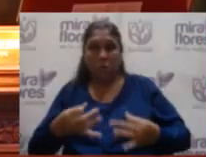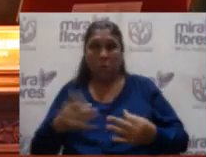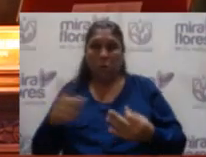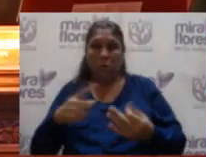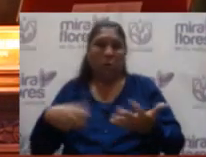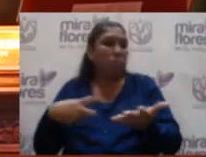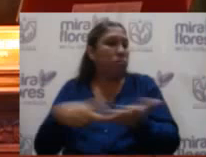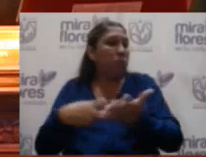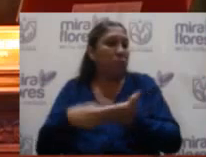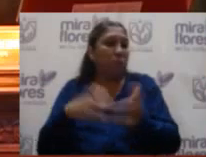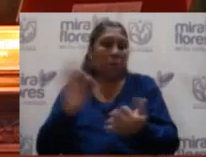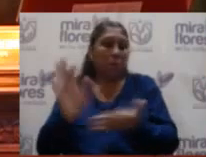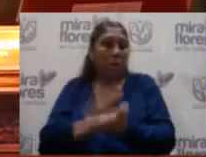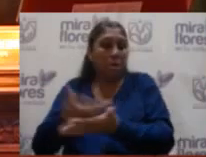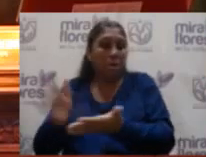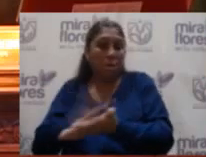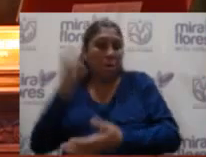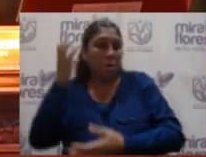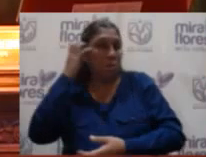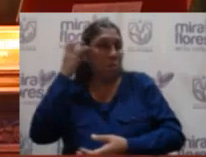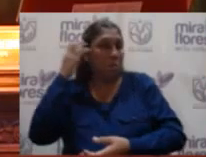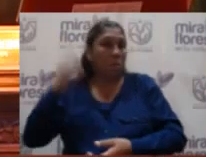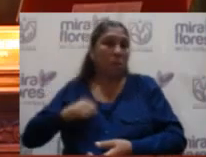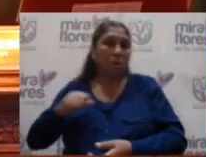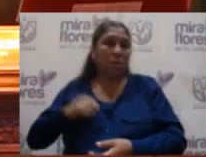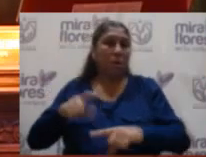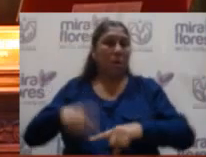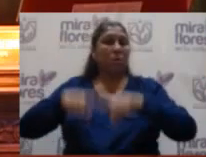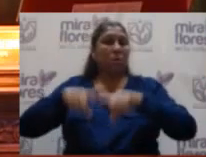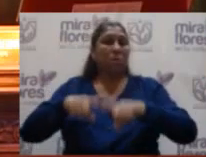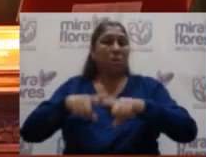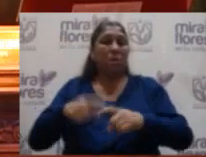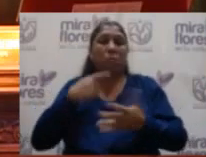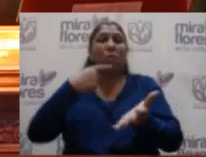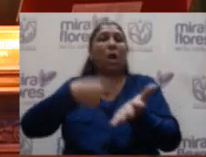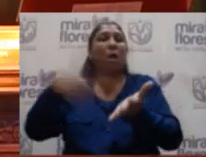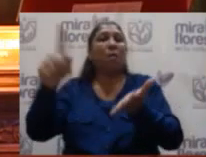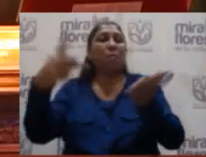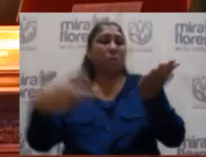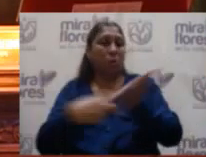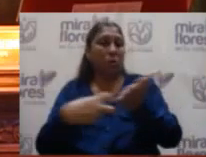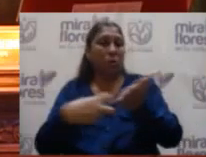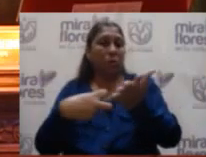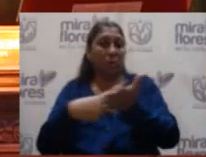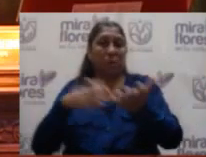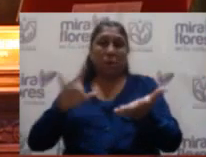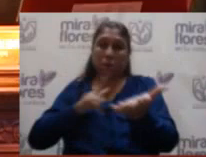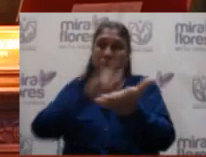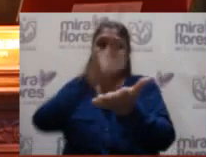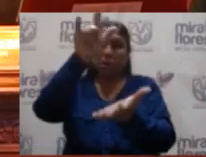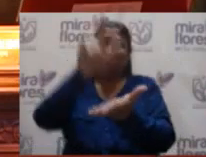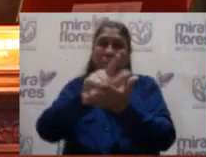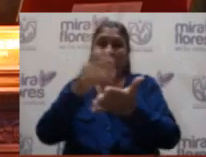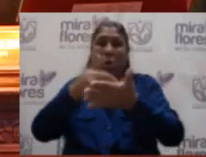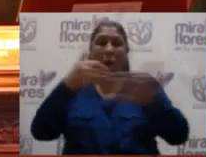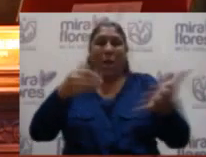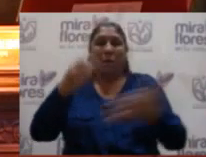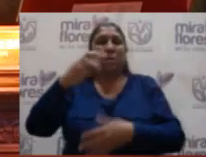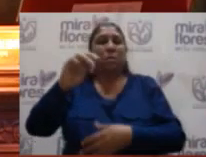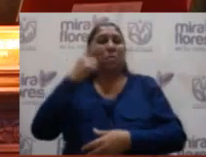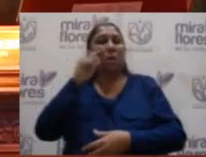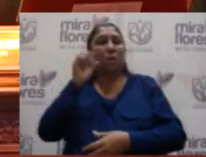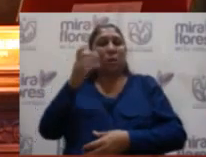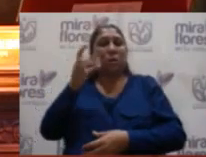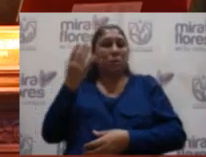gasto económico para la Municipalidad de Miraflores, quedando condicionada dicha participación al envío de los pasajes aéreos antes del miércoles 18 de los